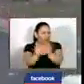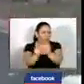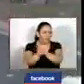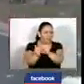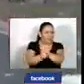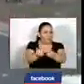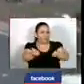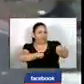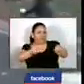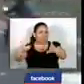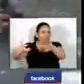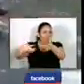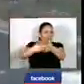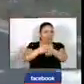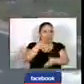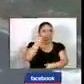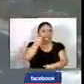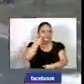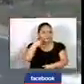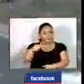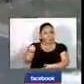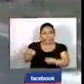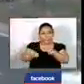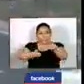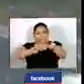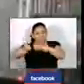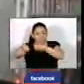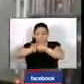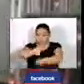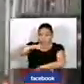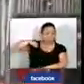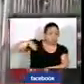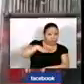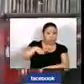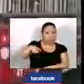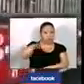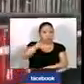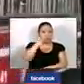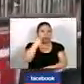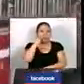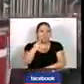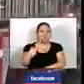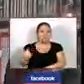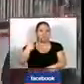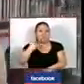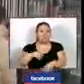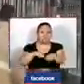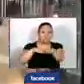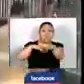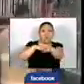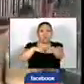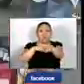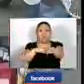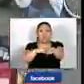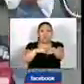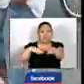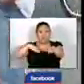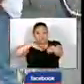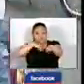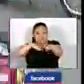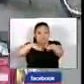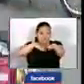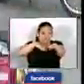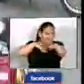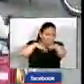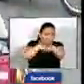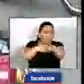Imaginémonos, una persona va a alta velocidad y no guardando la distancia y va distraída. Puede